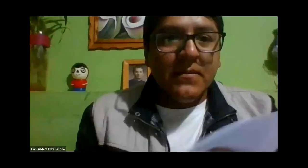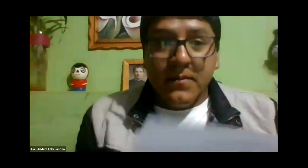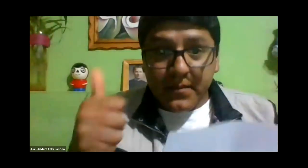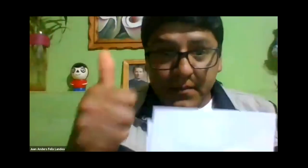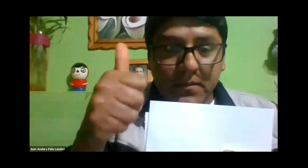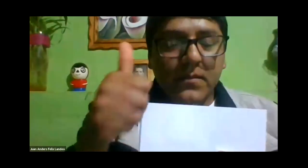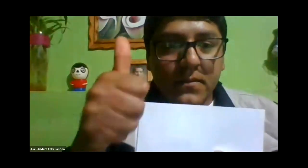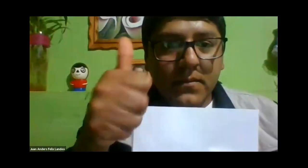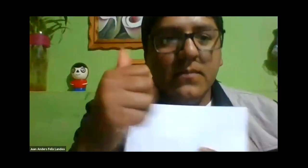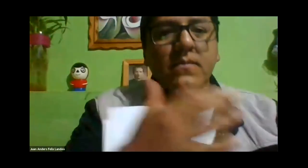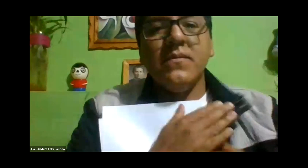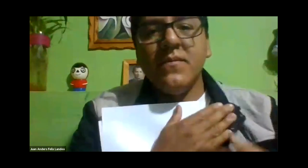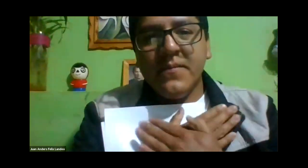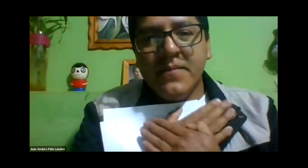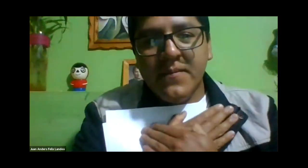también